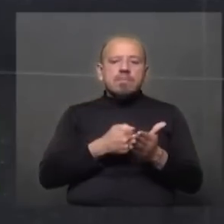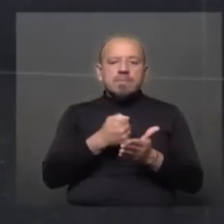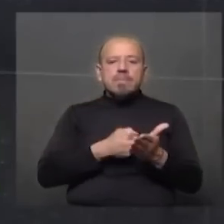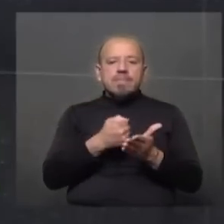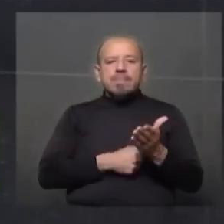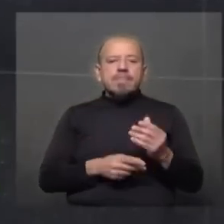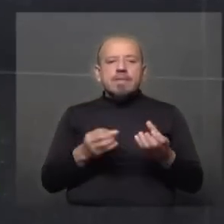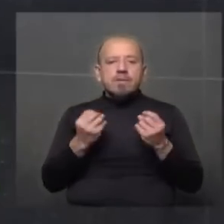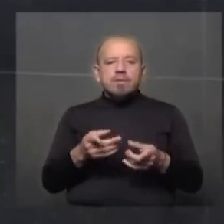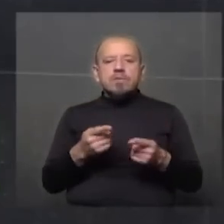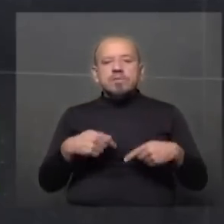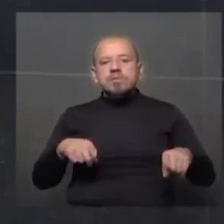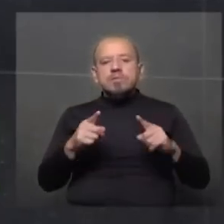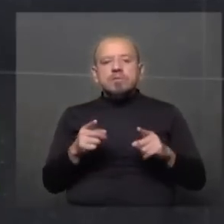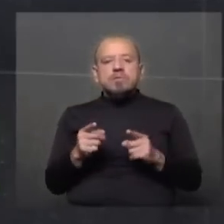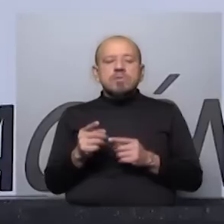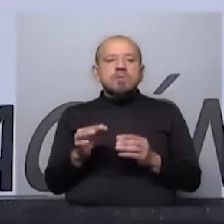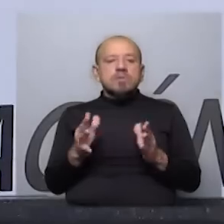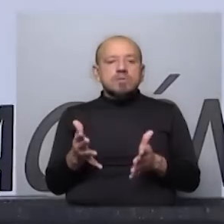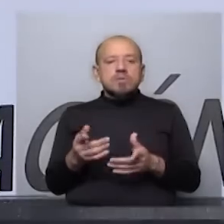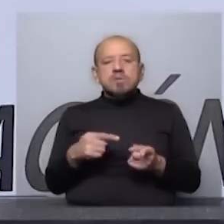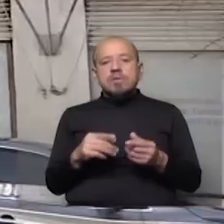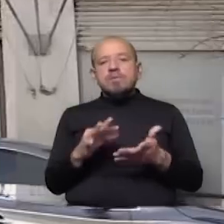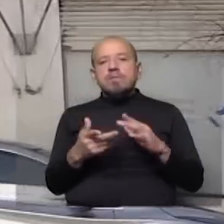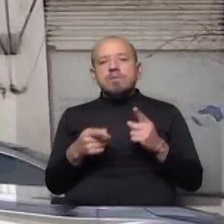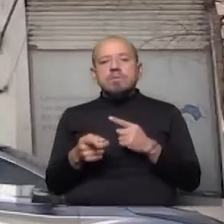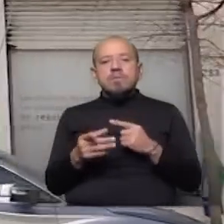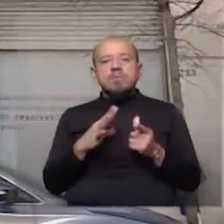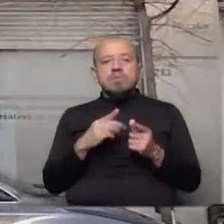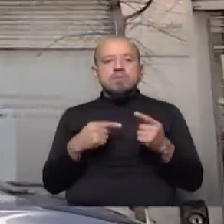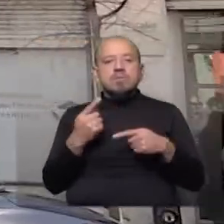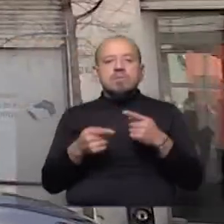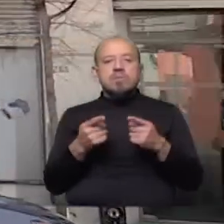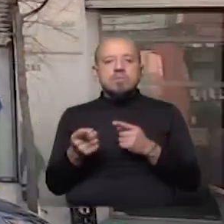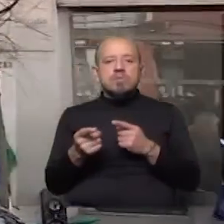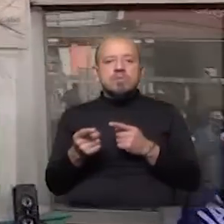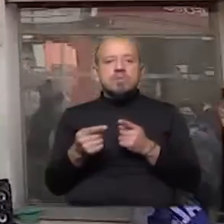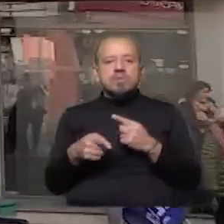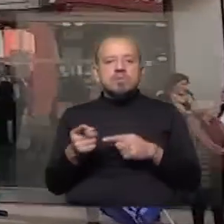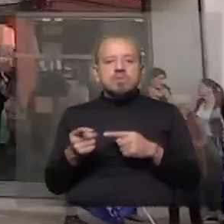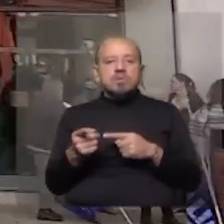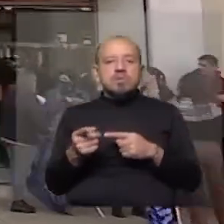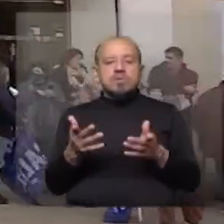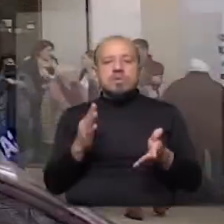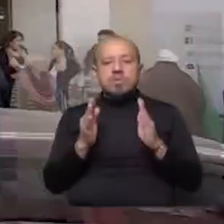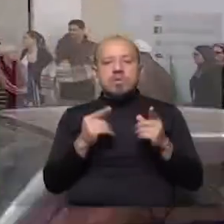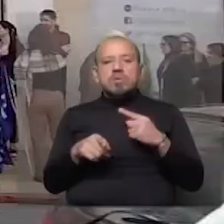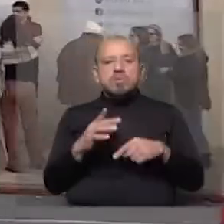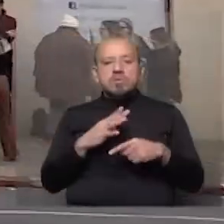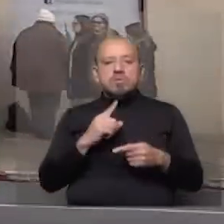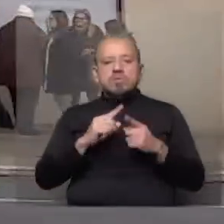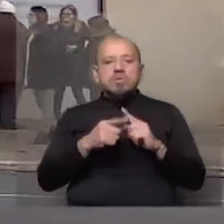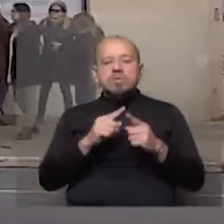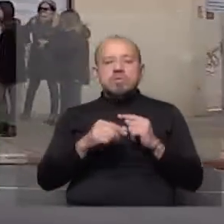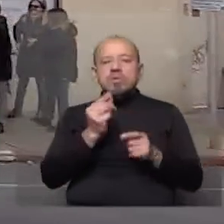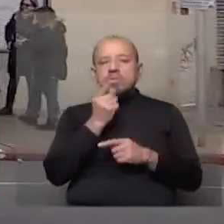ya que ninguno de sus reclamos fue contemplado de esta forma los fiscales seguirán sin recibir abogados ni realizar reuniones de coordinación con